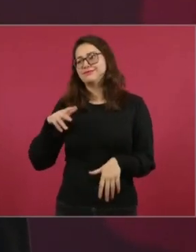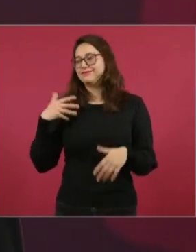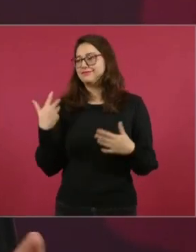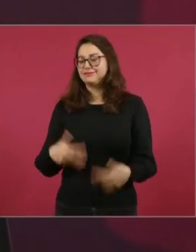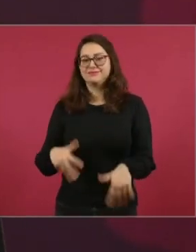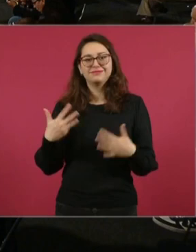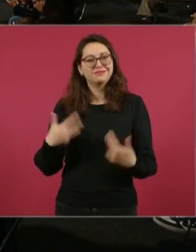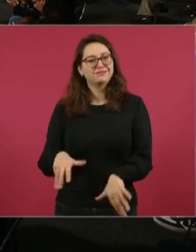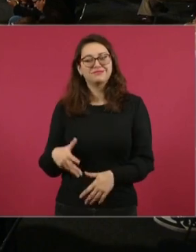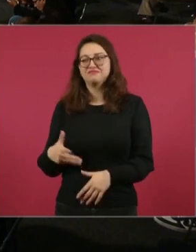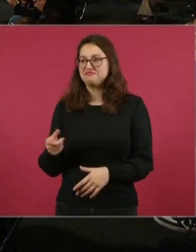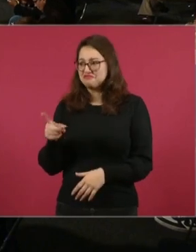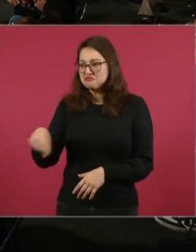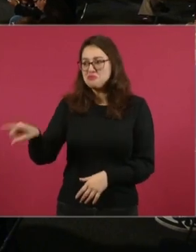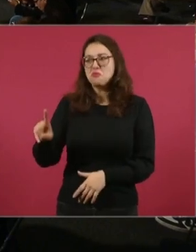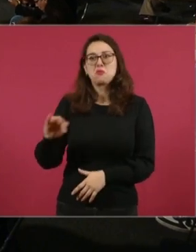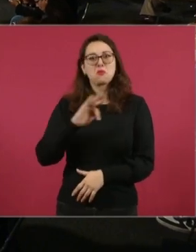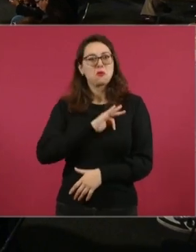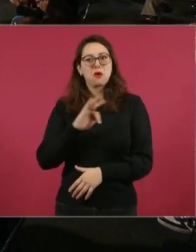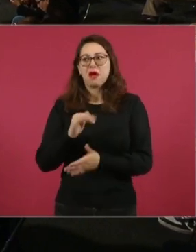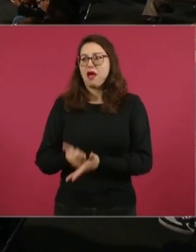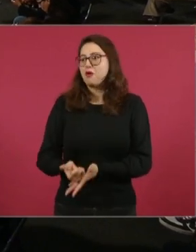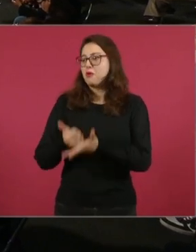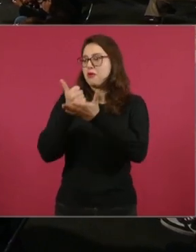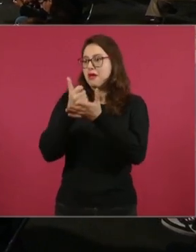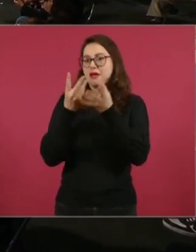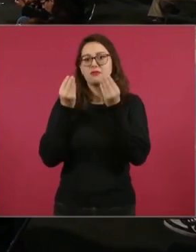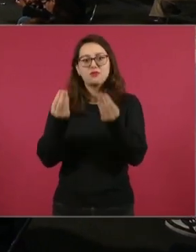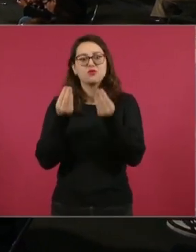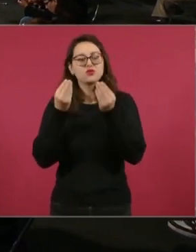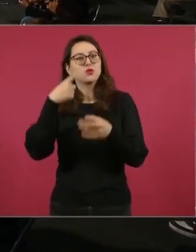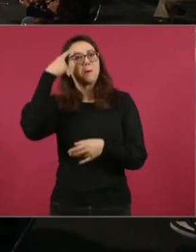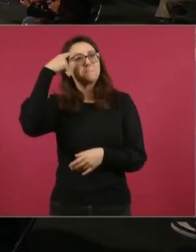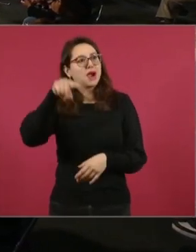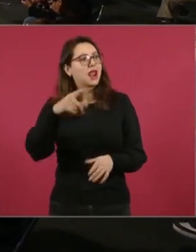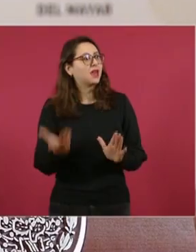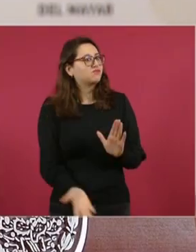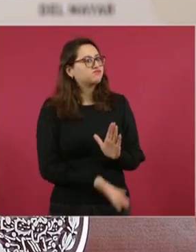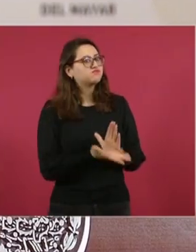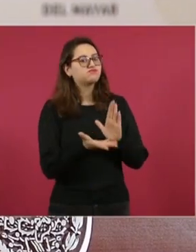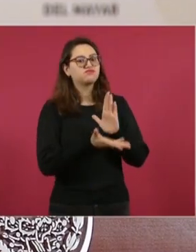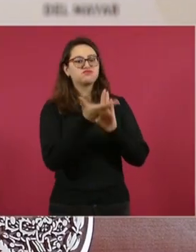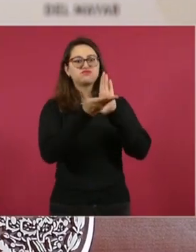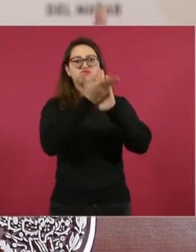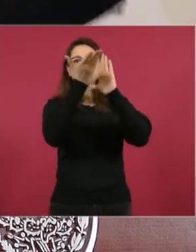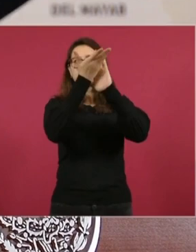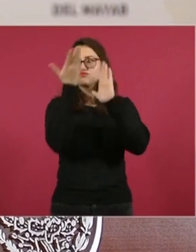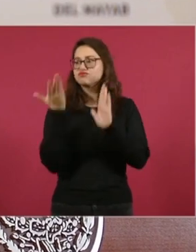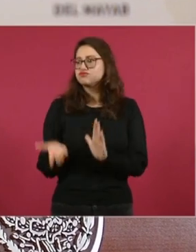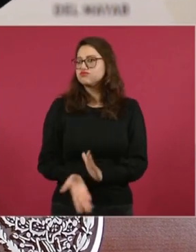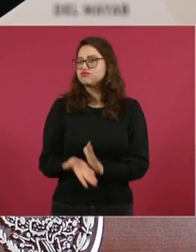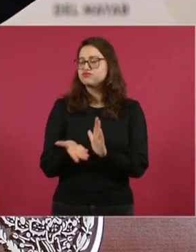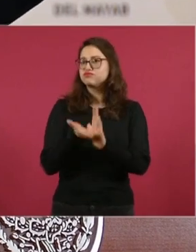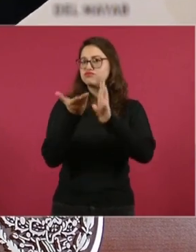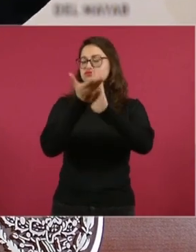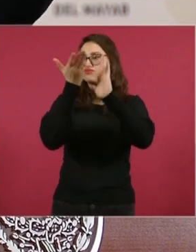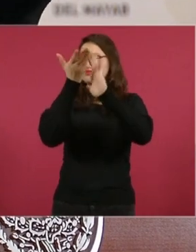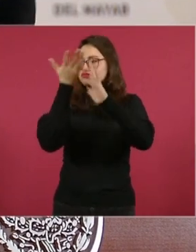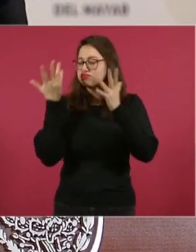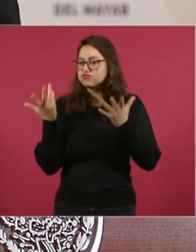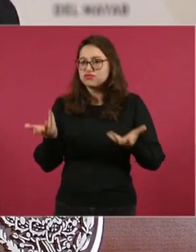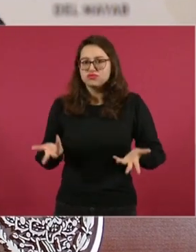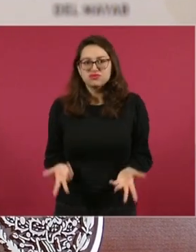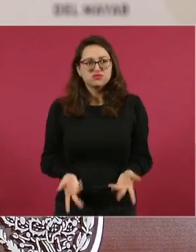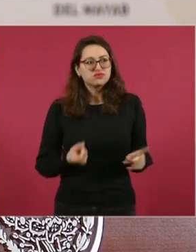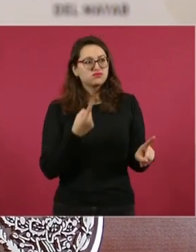una circunstancia muy difícil, porque venimos de un proceso